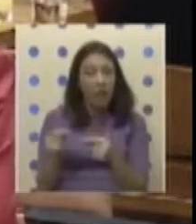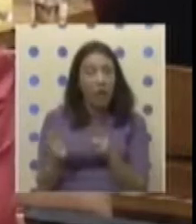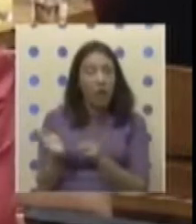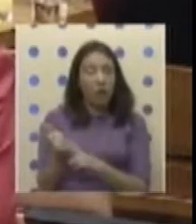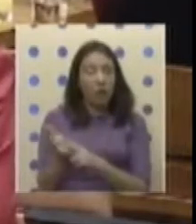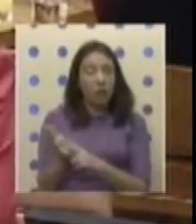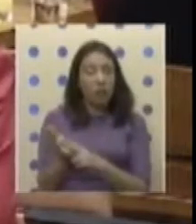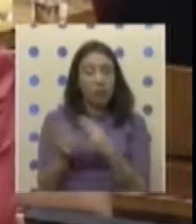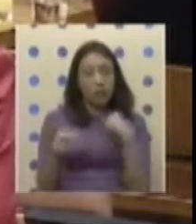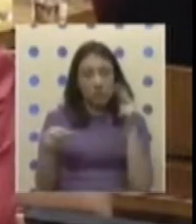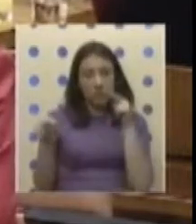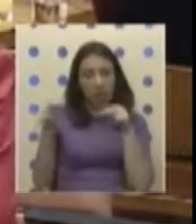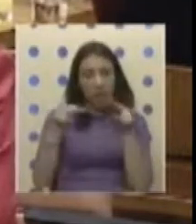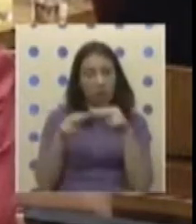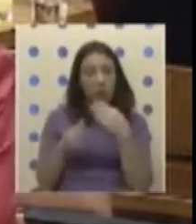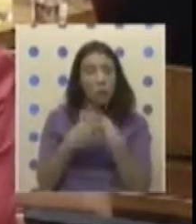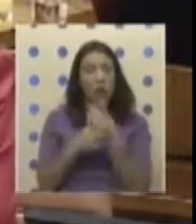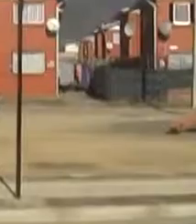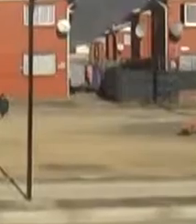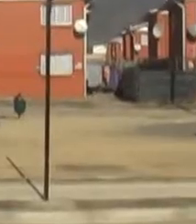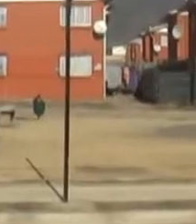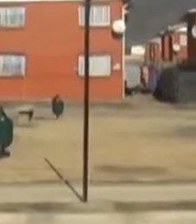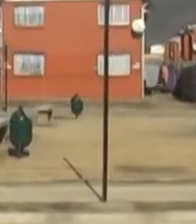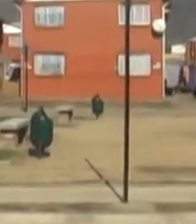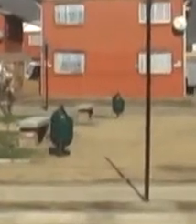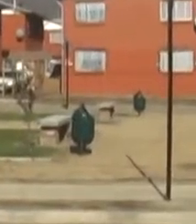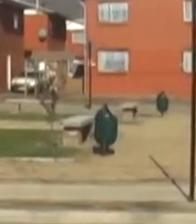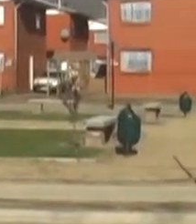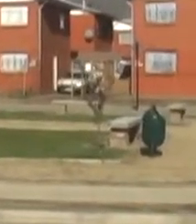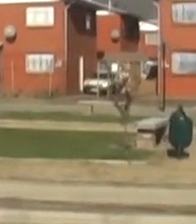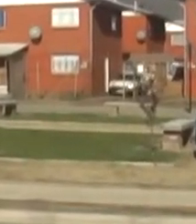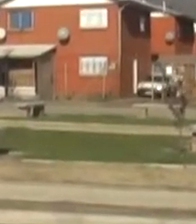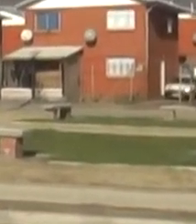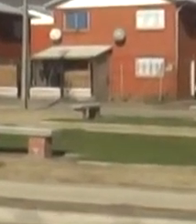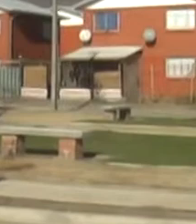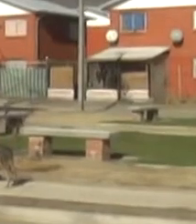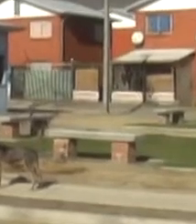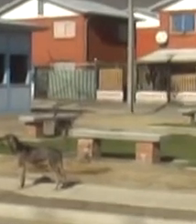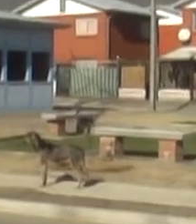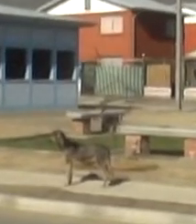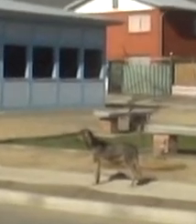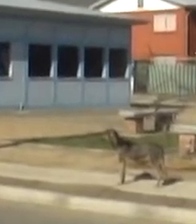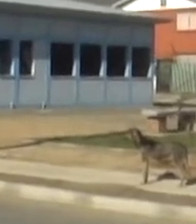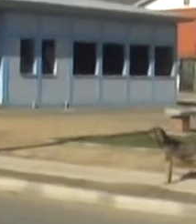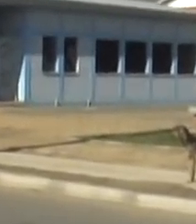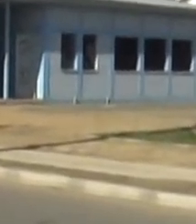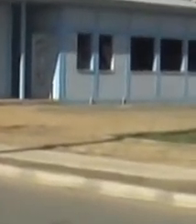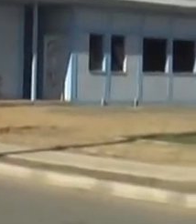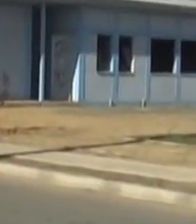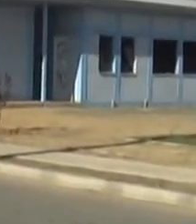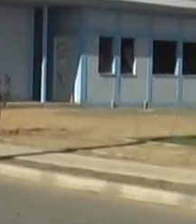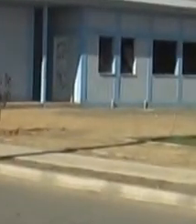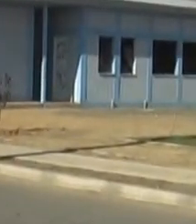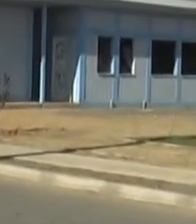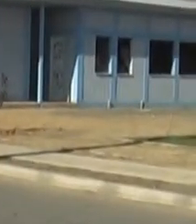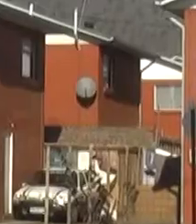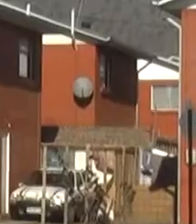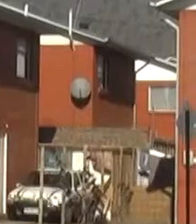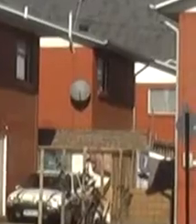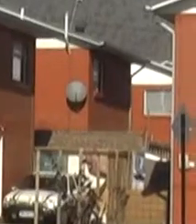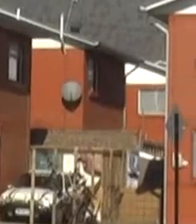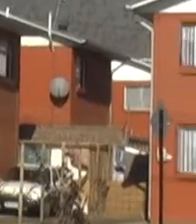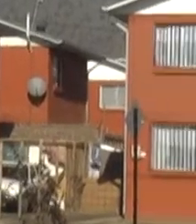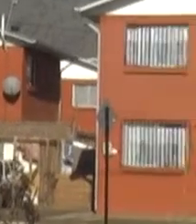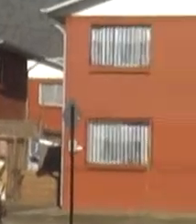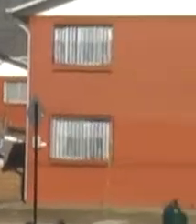nos llama la atención cuando es un año electoral. Denise Pascal dijo que si bien la iniciativa aprobada tiende a proteger a sectores medios, no